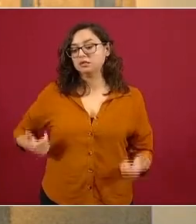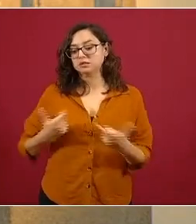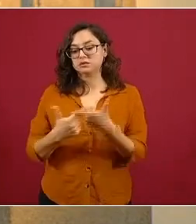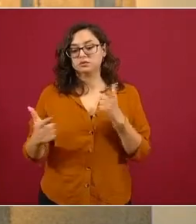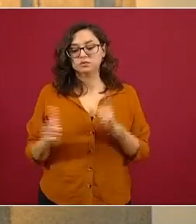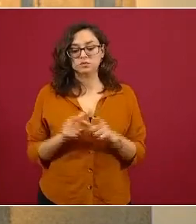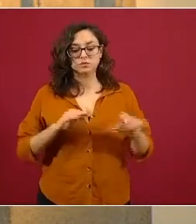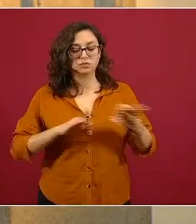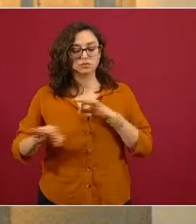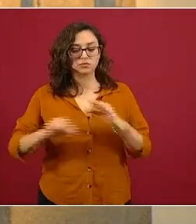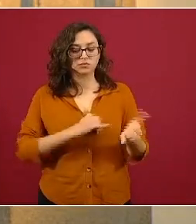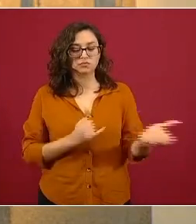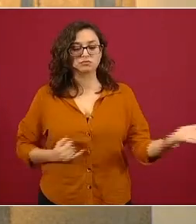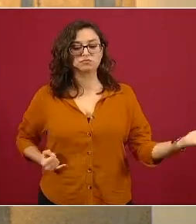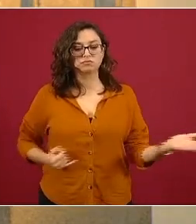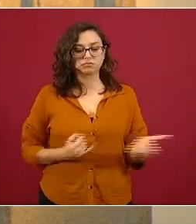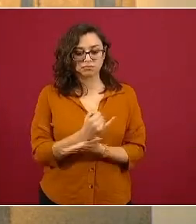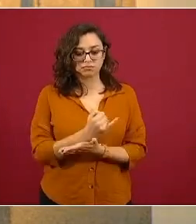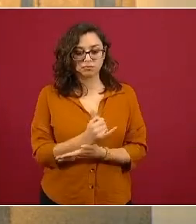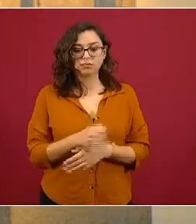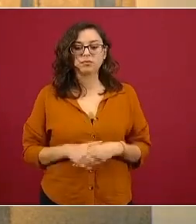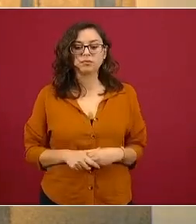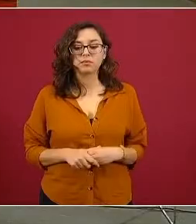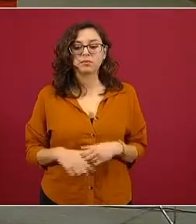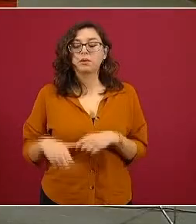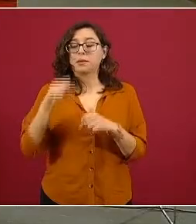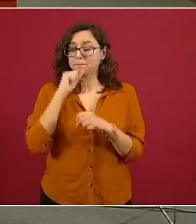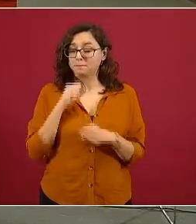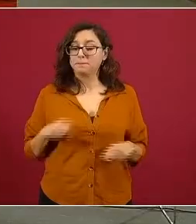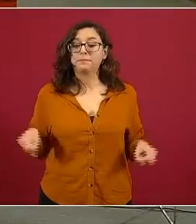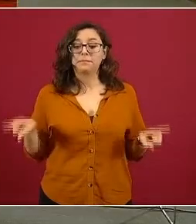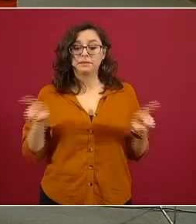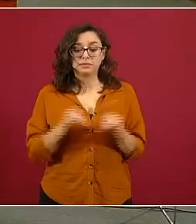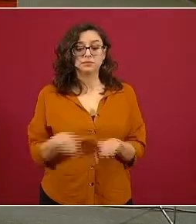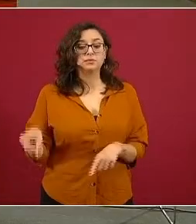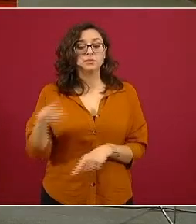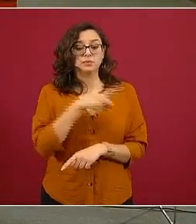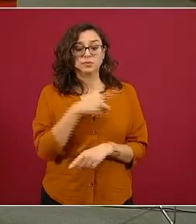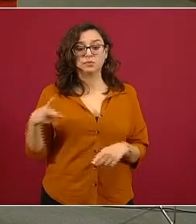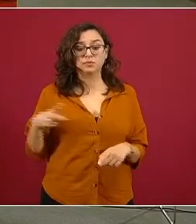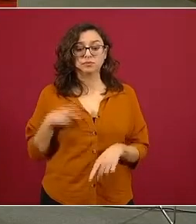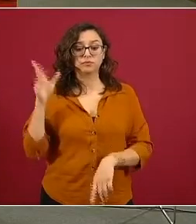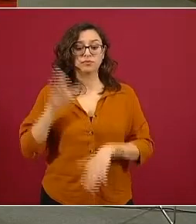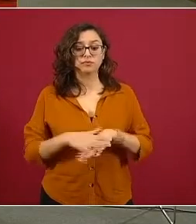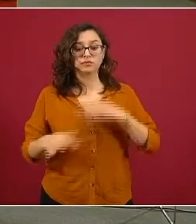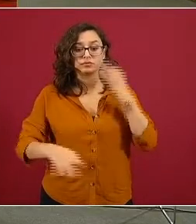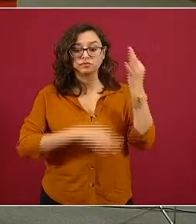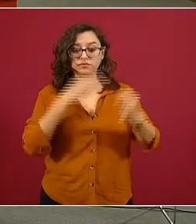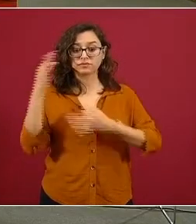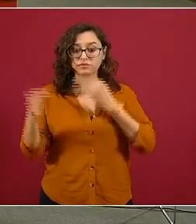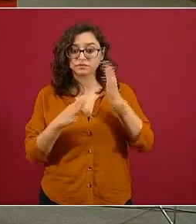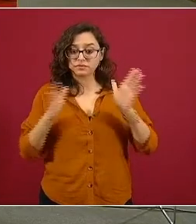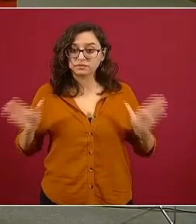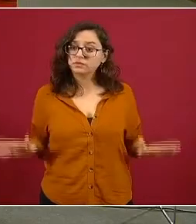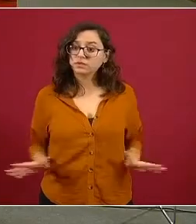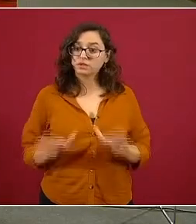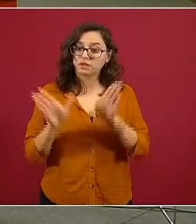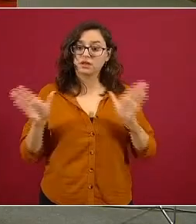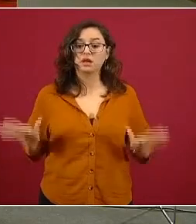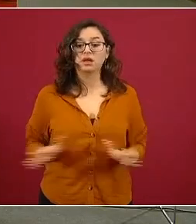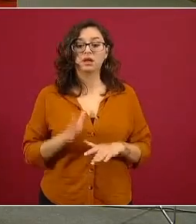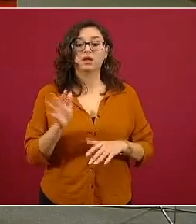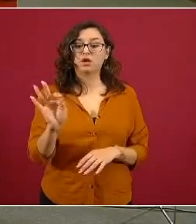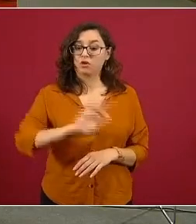la realización del evento. Asimismo, deben de promover que las promociones